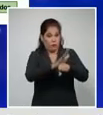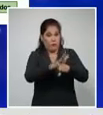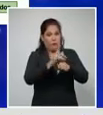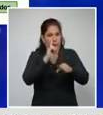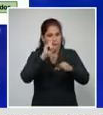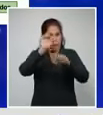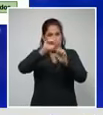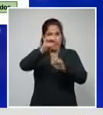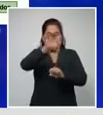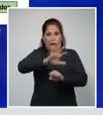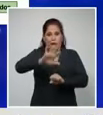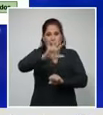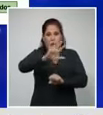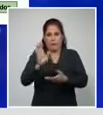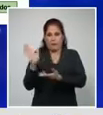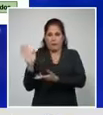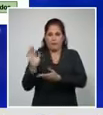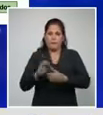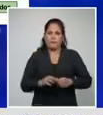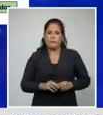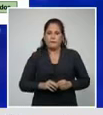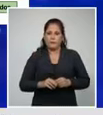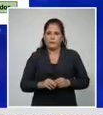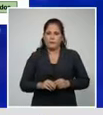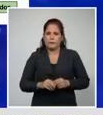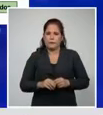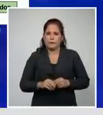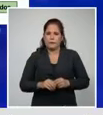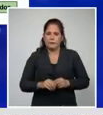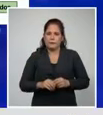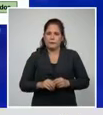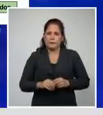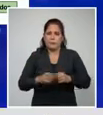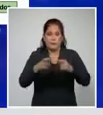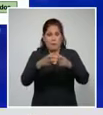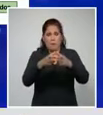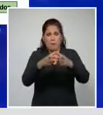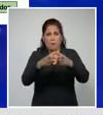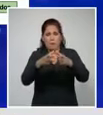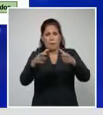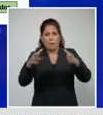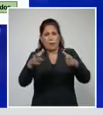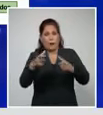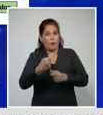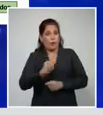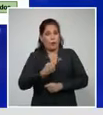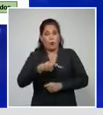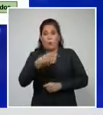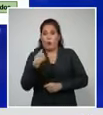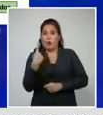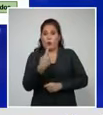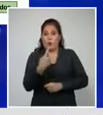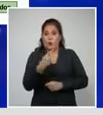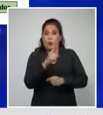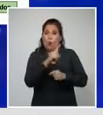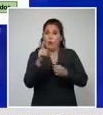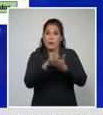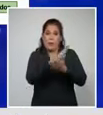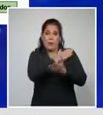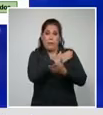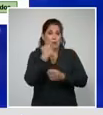gráfico ustedes, la cifra más elevada que hemos tenido, que además es una